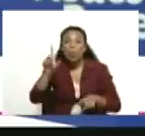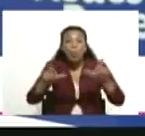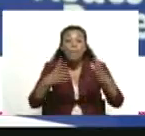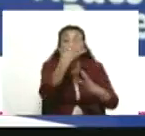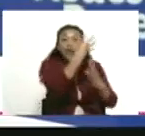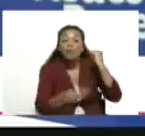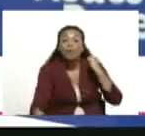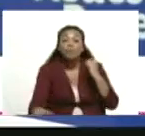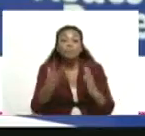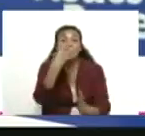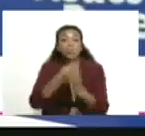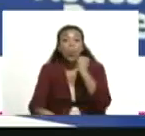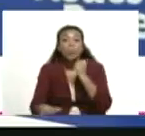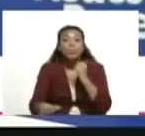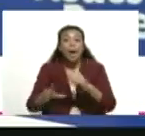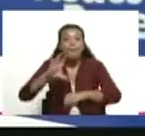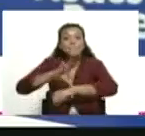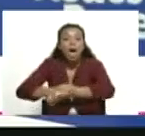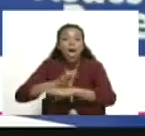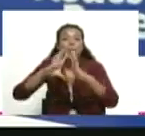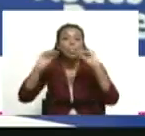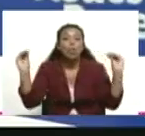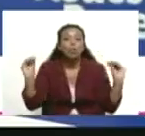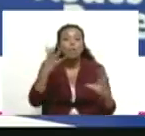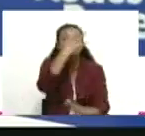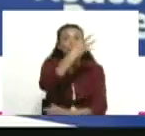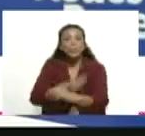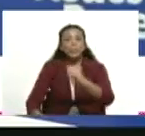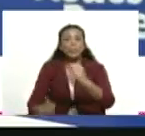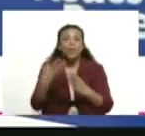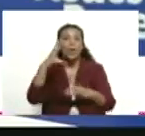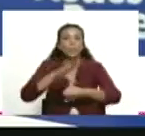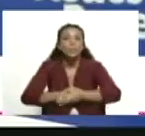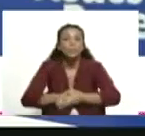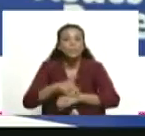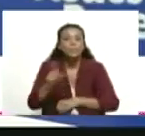y confesos. Fueron capturados todos, todos fueron capturados.